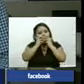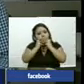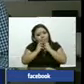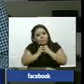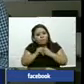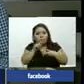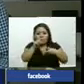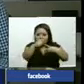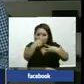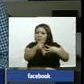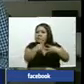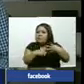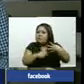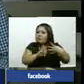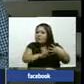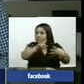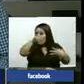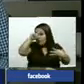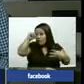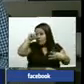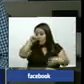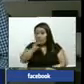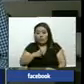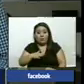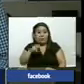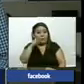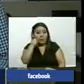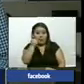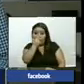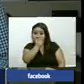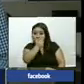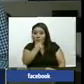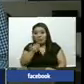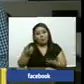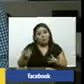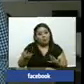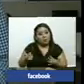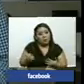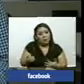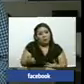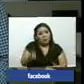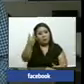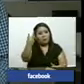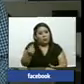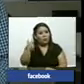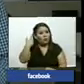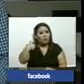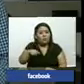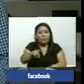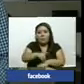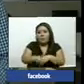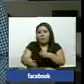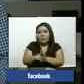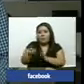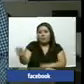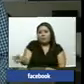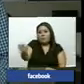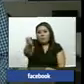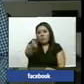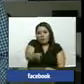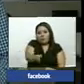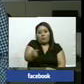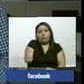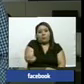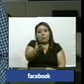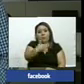las principales características de su gestión, dijo Norman Quijano. Se espera que para los próximos días el diputado Mario Ponce pueda asumir la